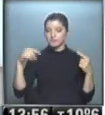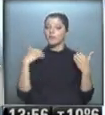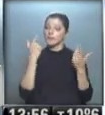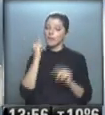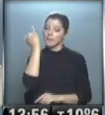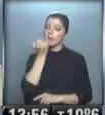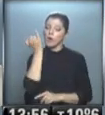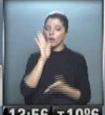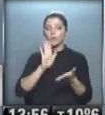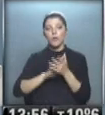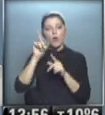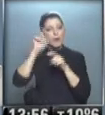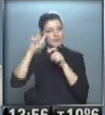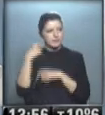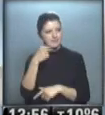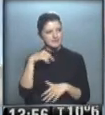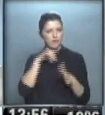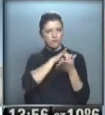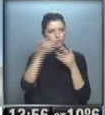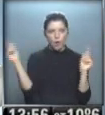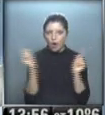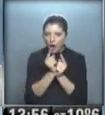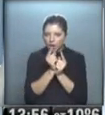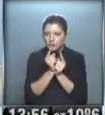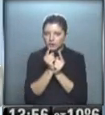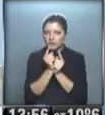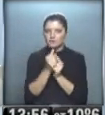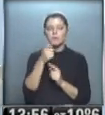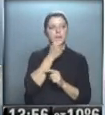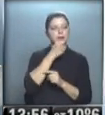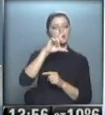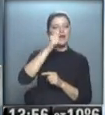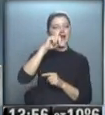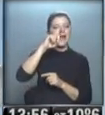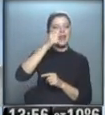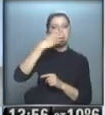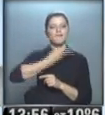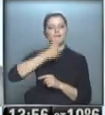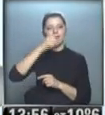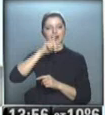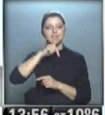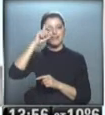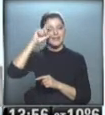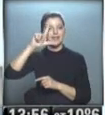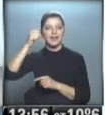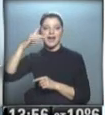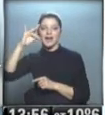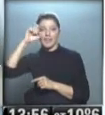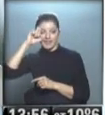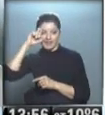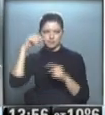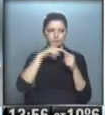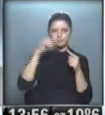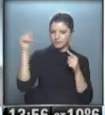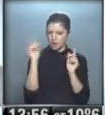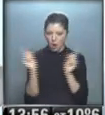que muchos me decían que esperaban un vuelo corto un vuelo de helade a calafate o de helade a a Gallegos y